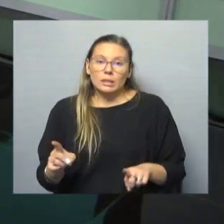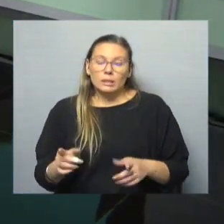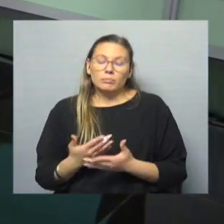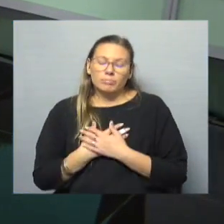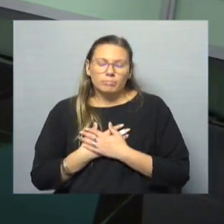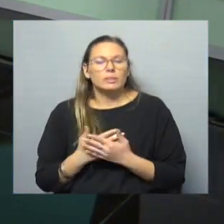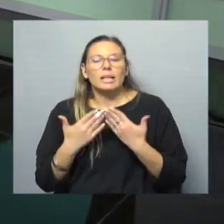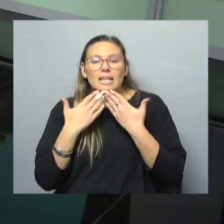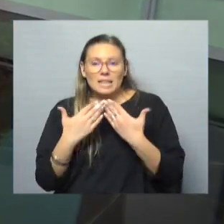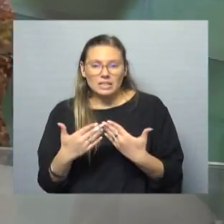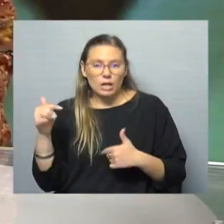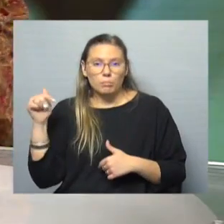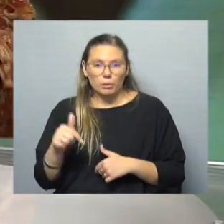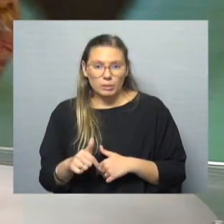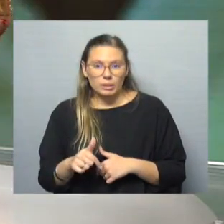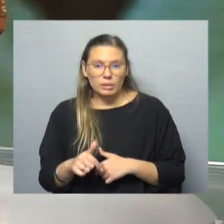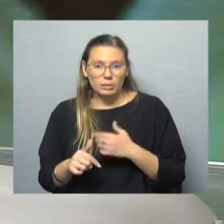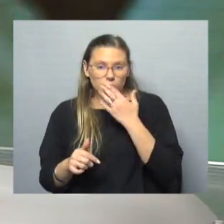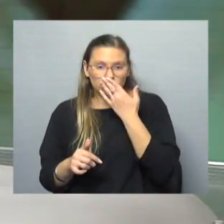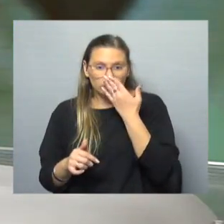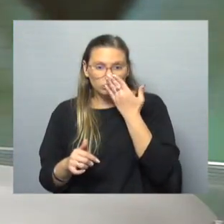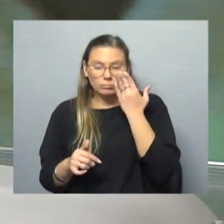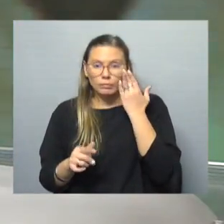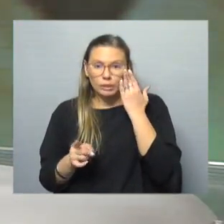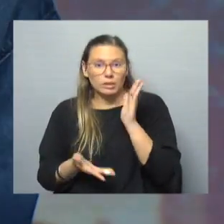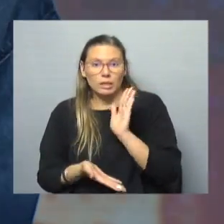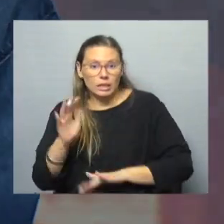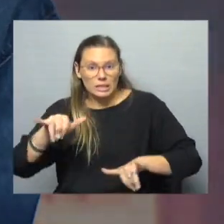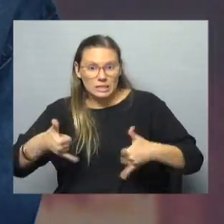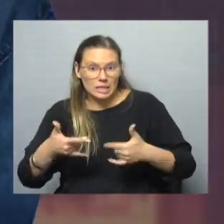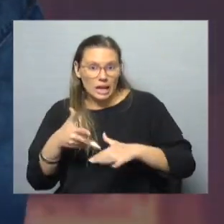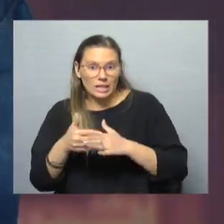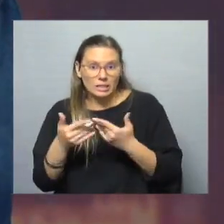Aldo, muchísimas gracias por haber estado hoy acá. Bueno, te tenés que ir al estreno.